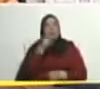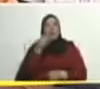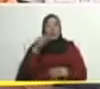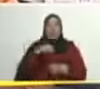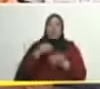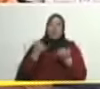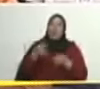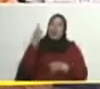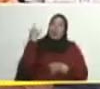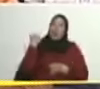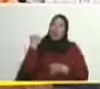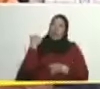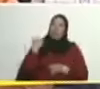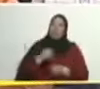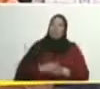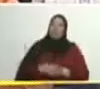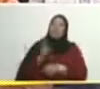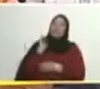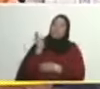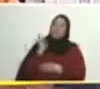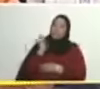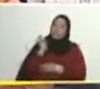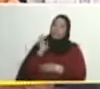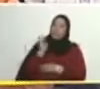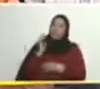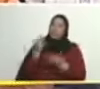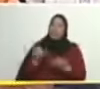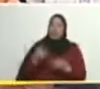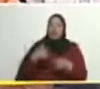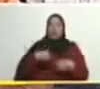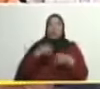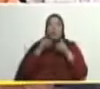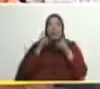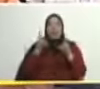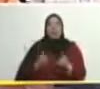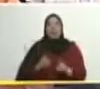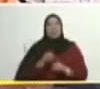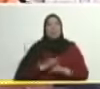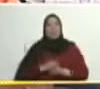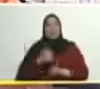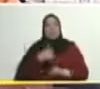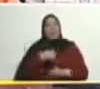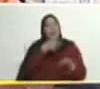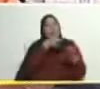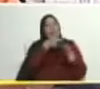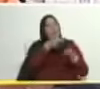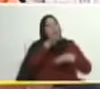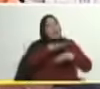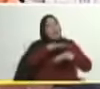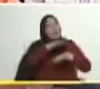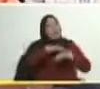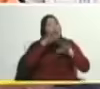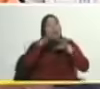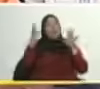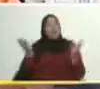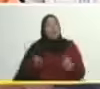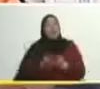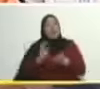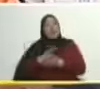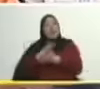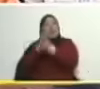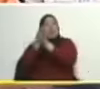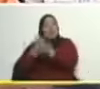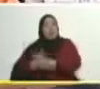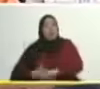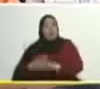Apenas el día de ayer en el Parlamento tomé la palabra e hice un llamado al mundo para eliminar